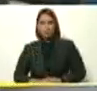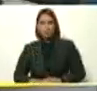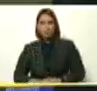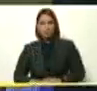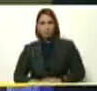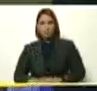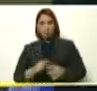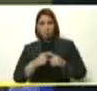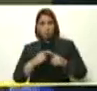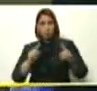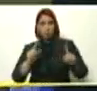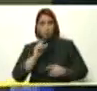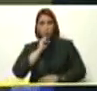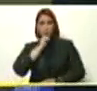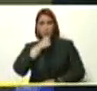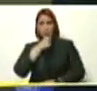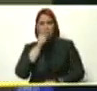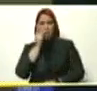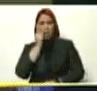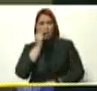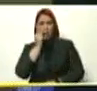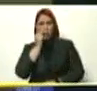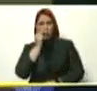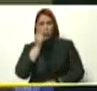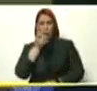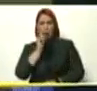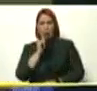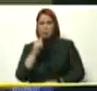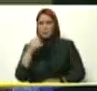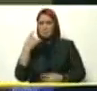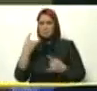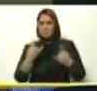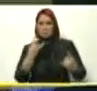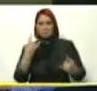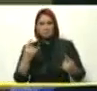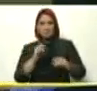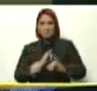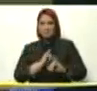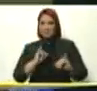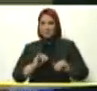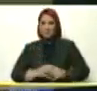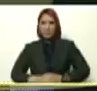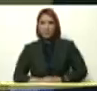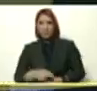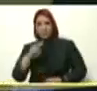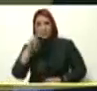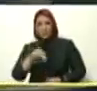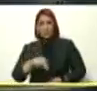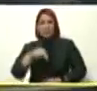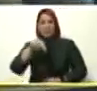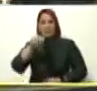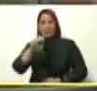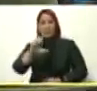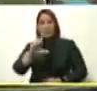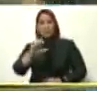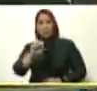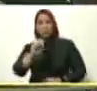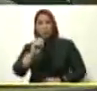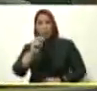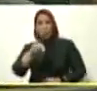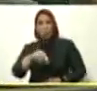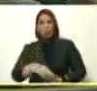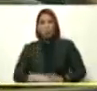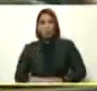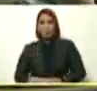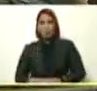A otro de los viejitos están de moda. Y se puso de moda Nelson Moreno en Puerto La Cruz,